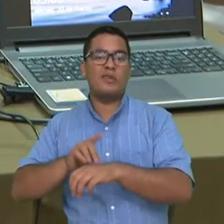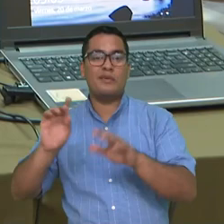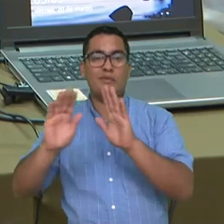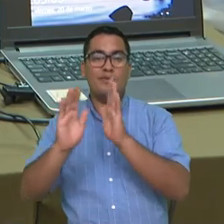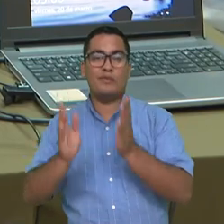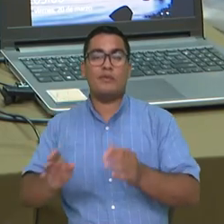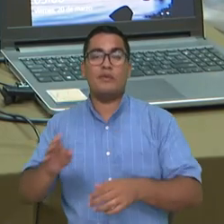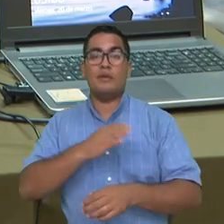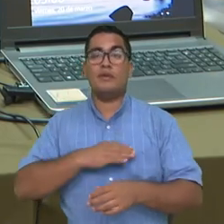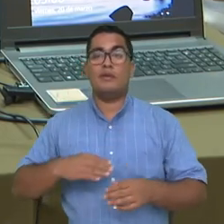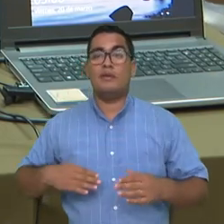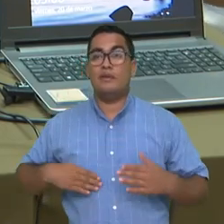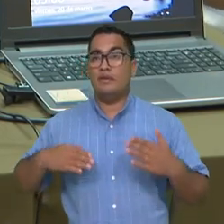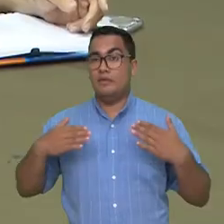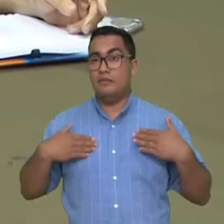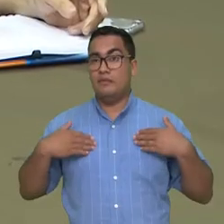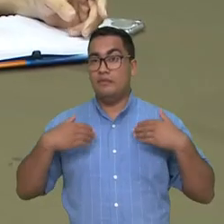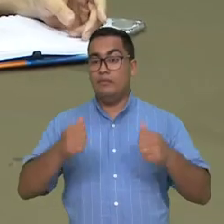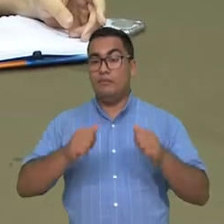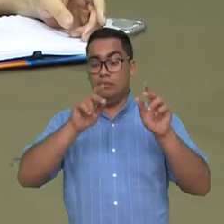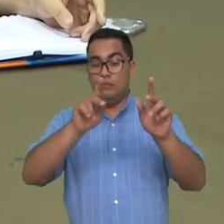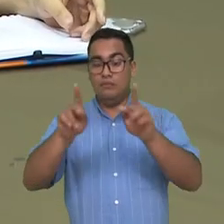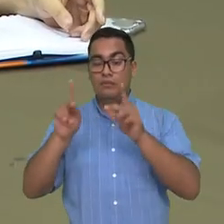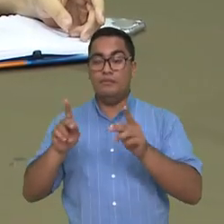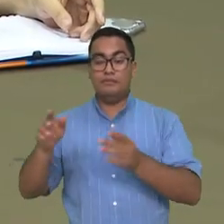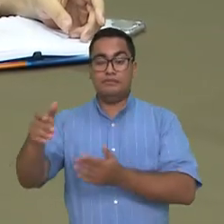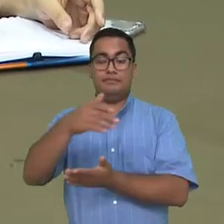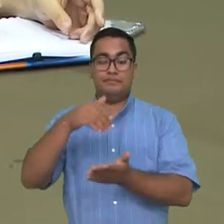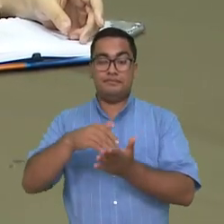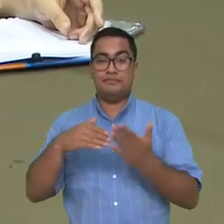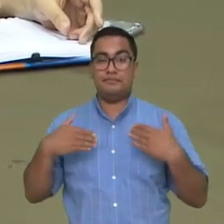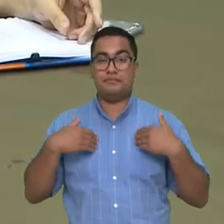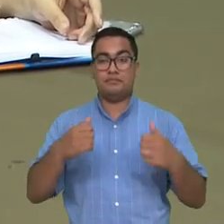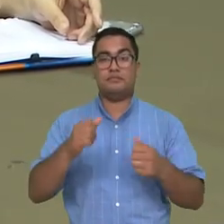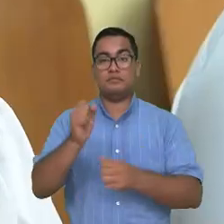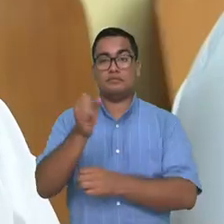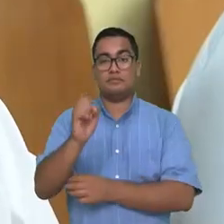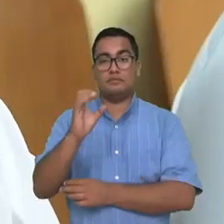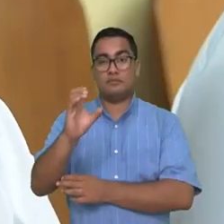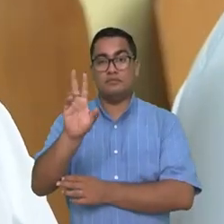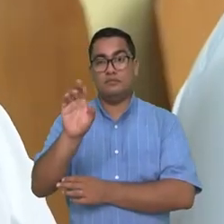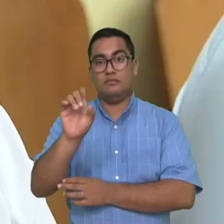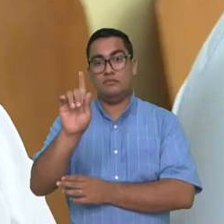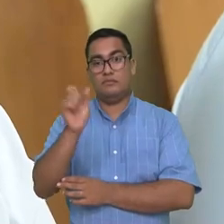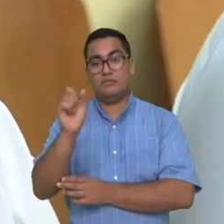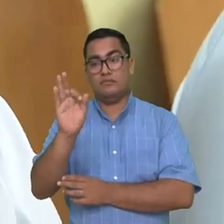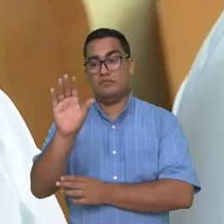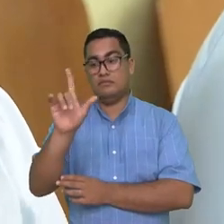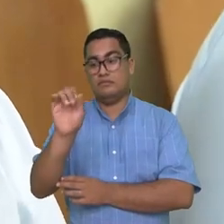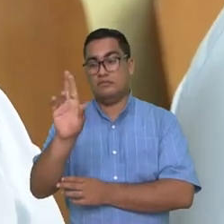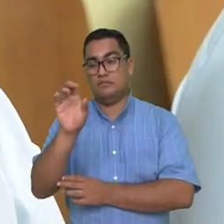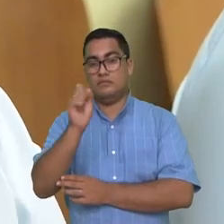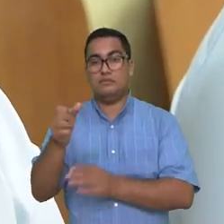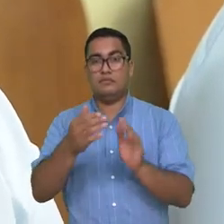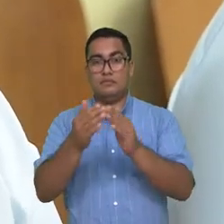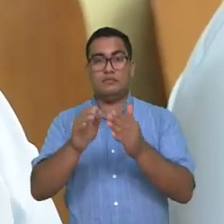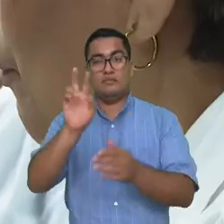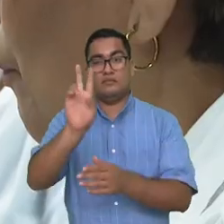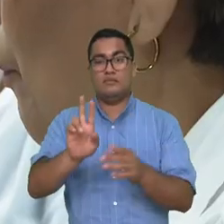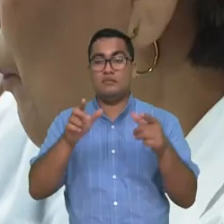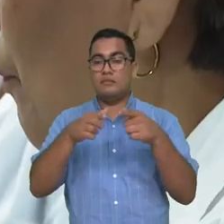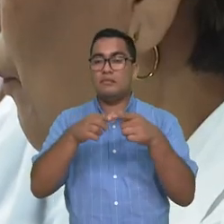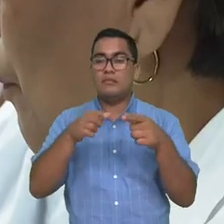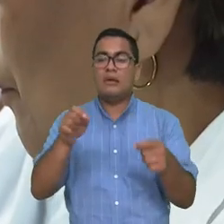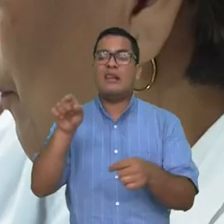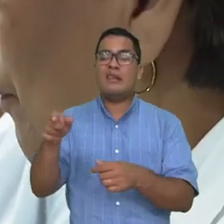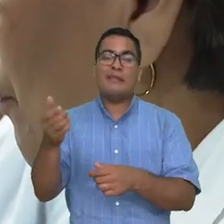del Ministerio de Salud y el personal médico del Centro de Salud Sócrates Flores del Distrito 2 de Managua sobre los protocolos de prevención